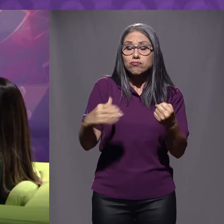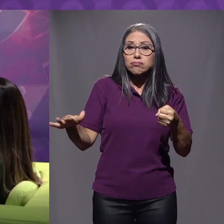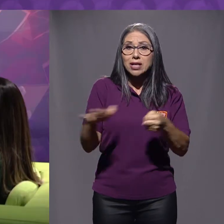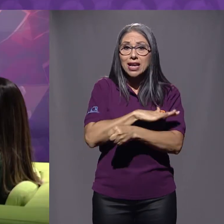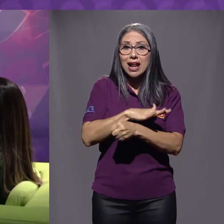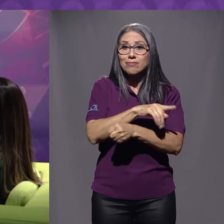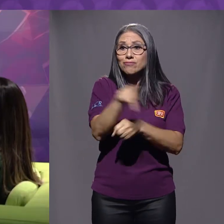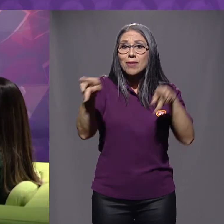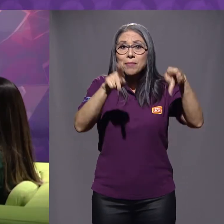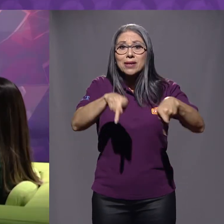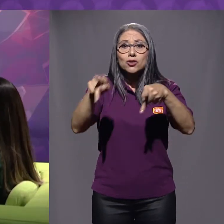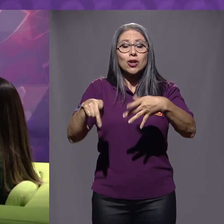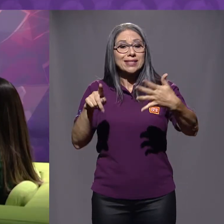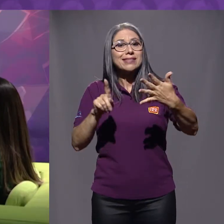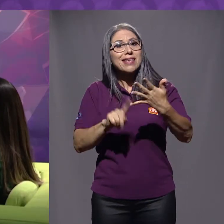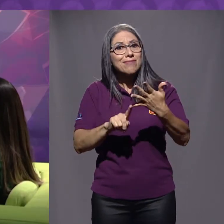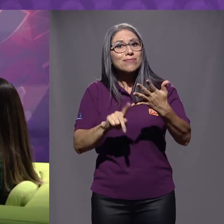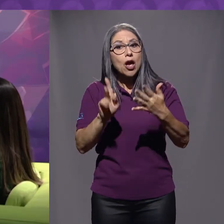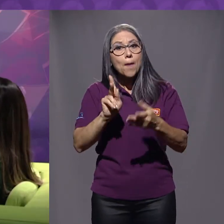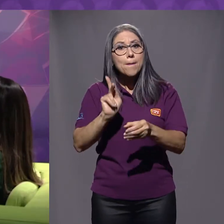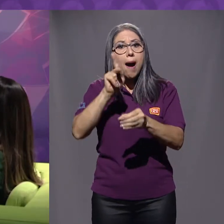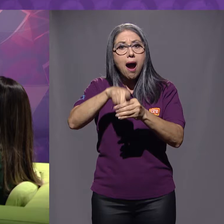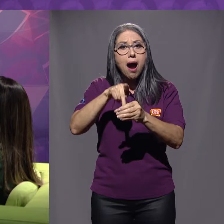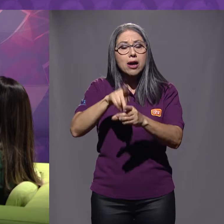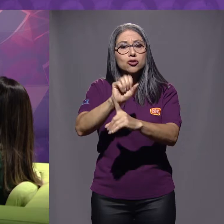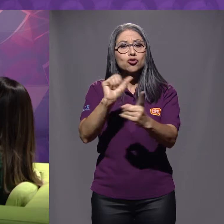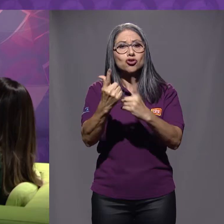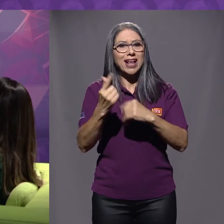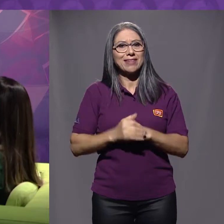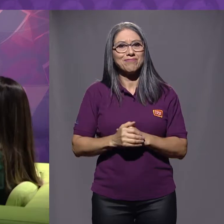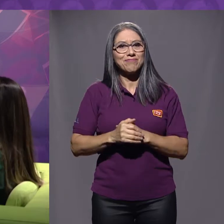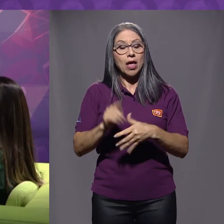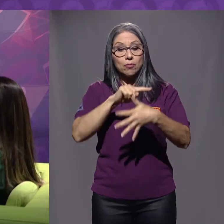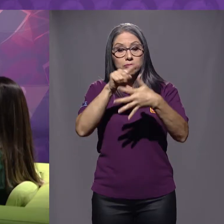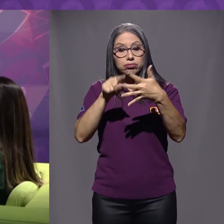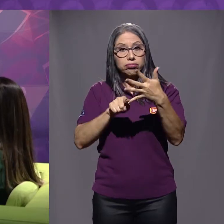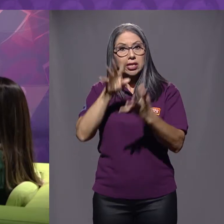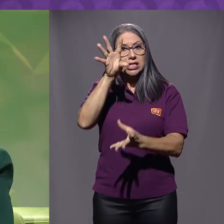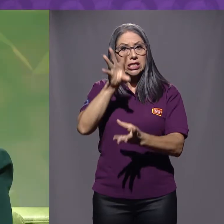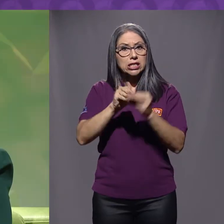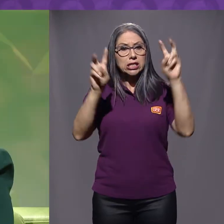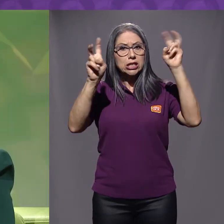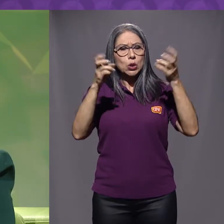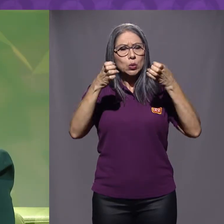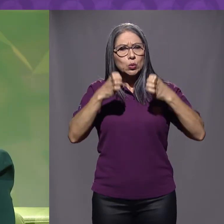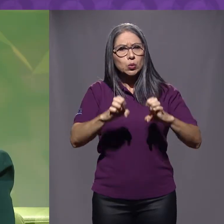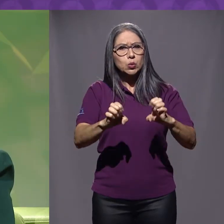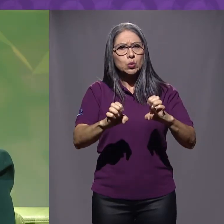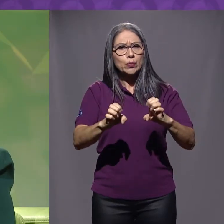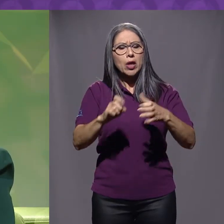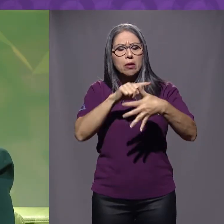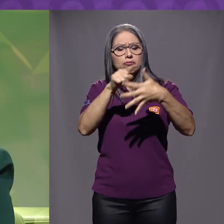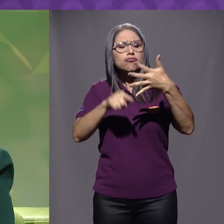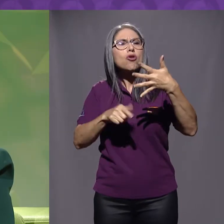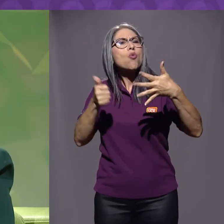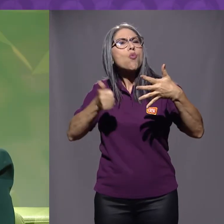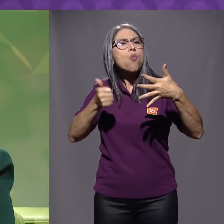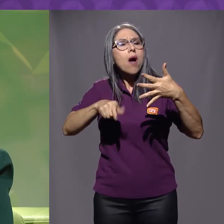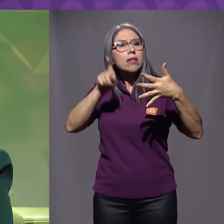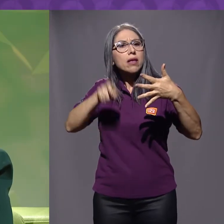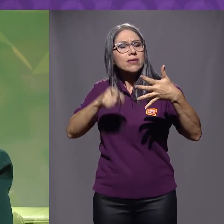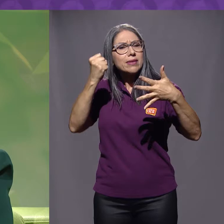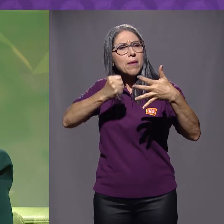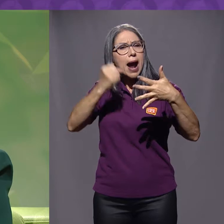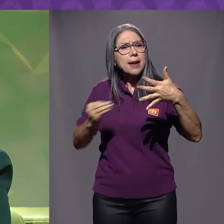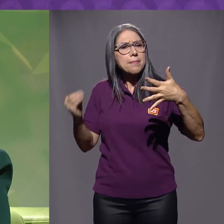con la salud integral de esta población y con la participación social. De estos 5 ejes, ¿cuál